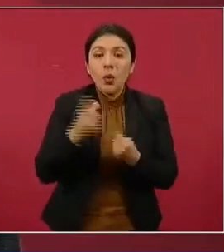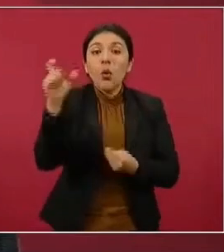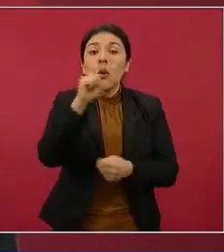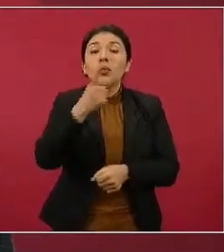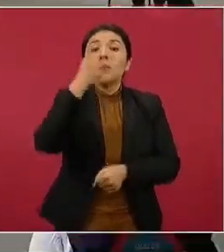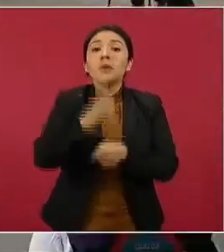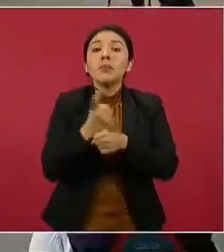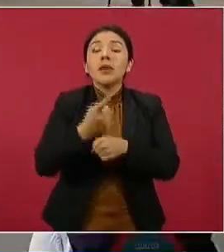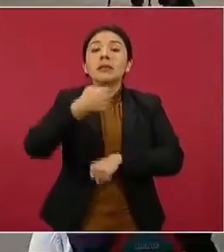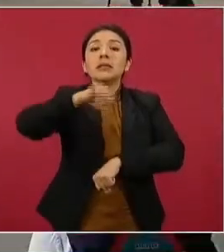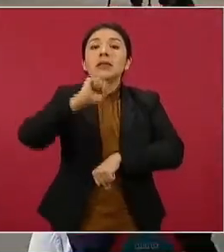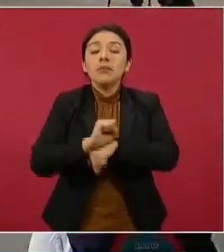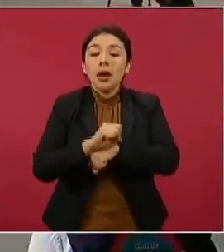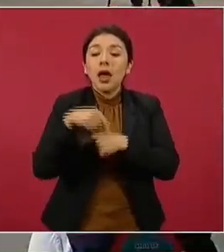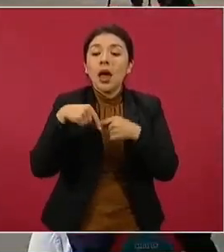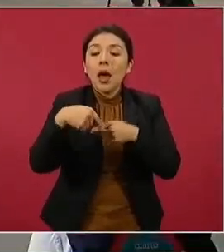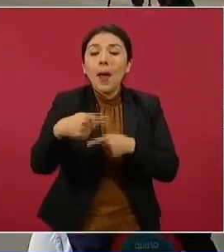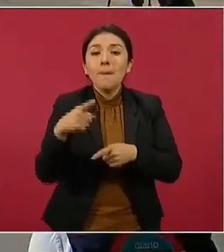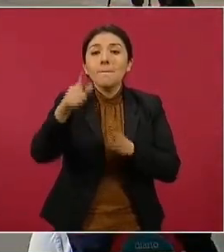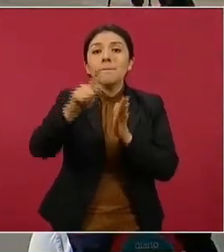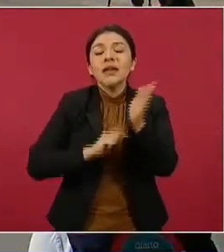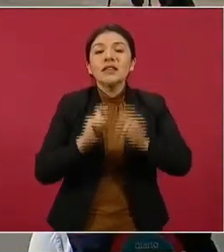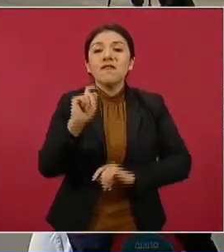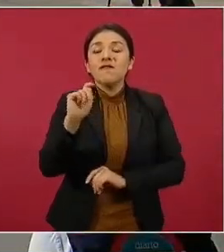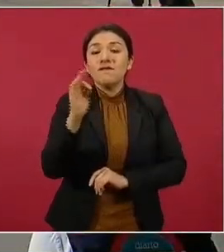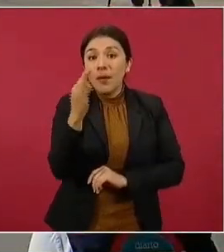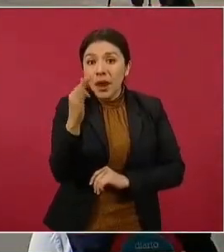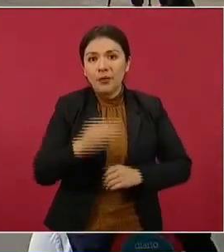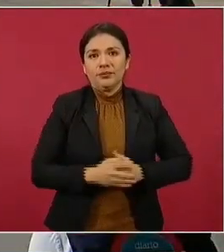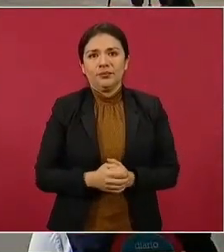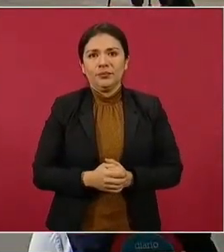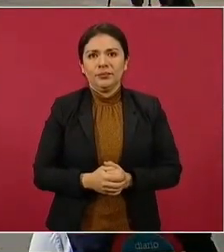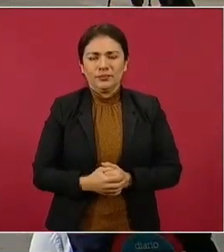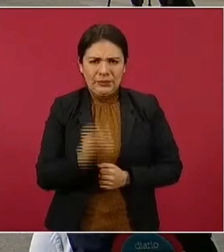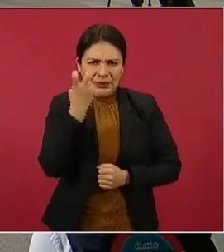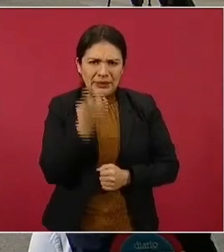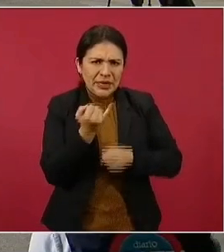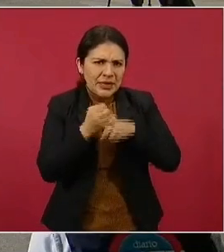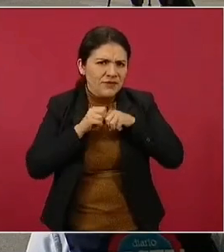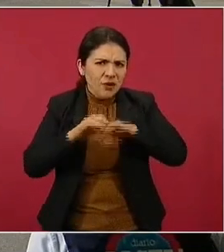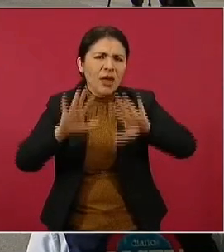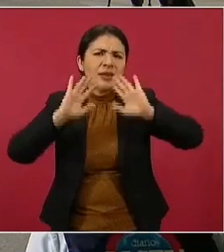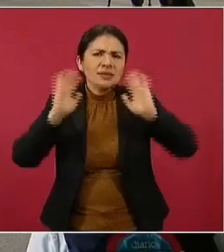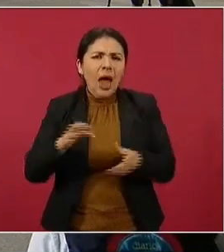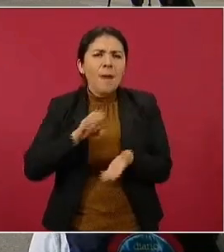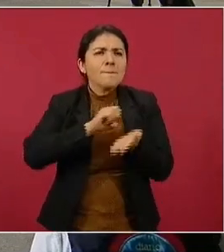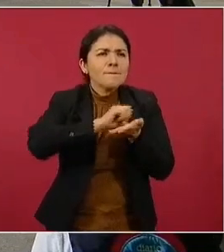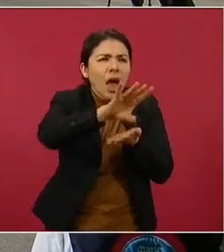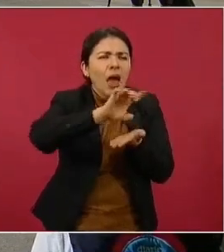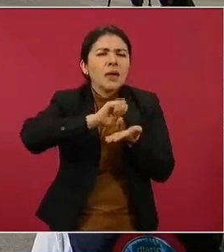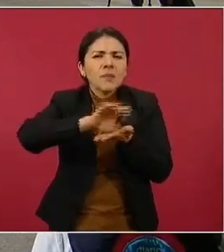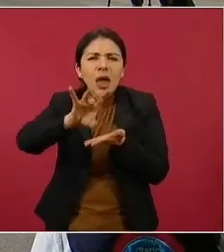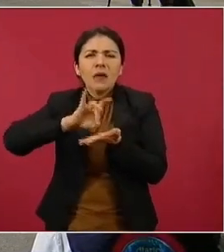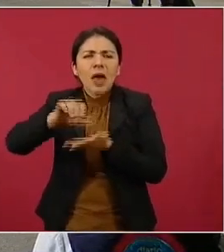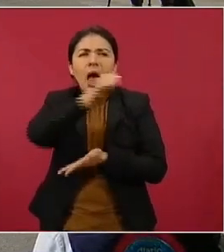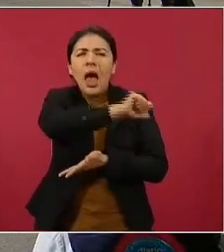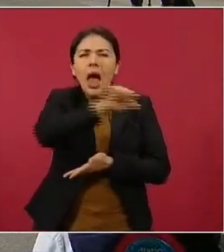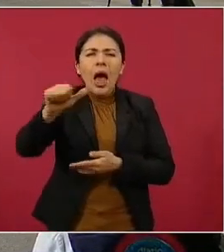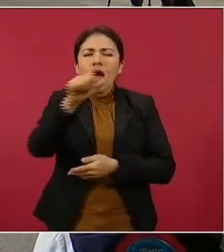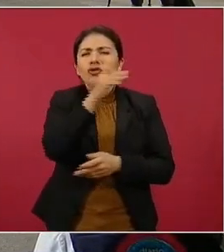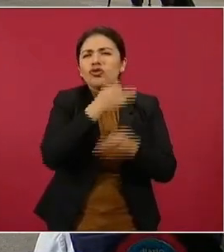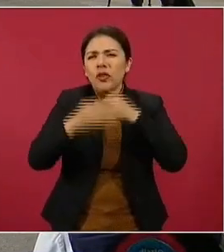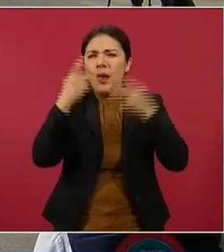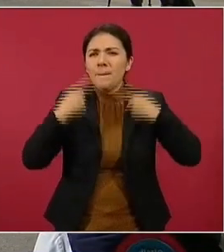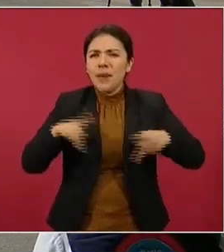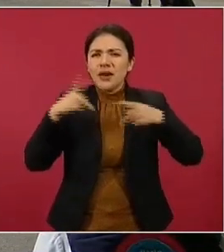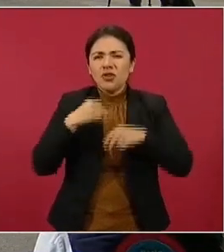primera semana del mes de febrero. Esa información ya fue enviada a cada uno de los investigadores del